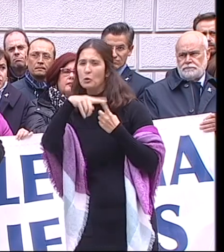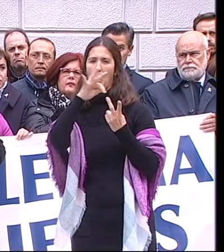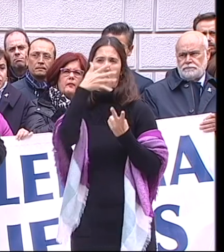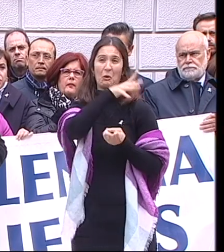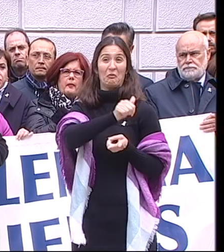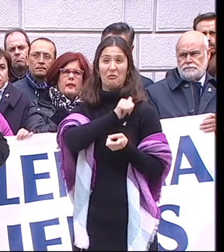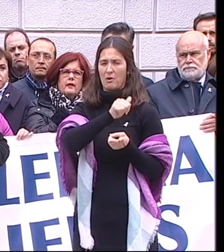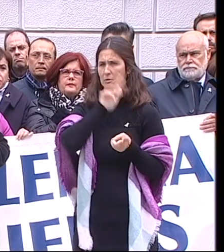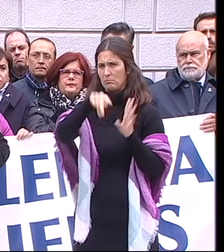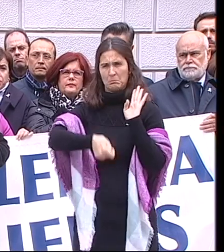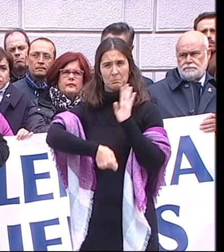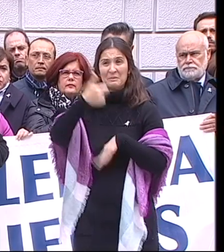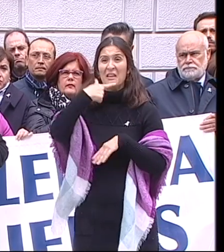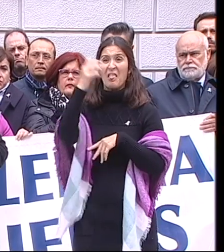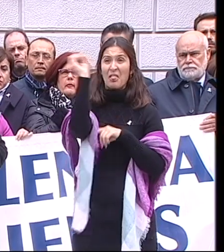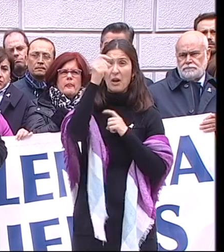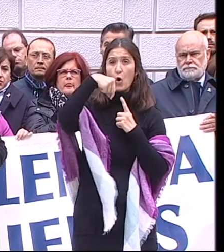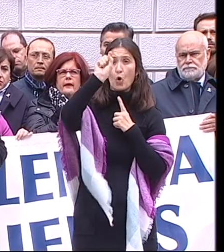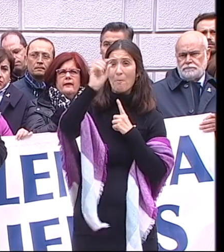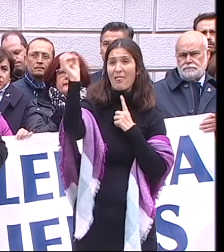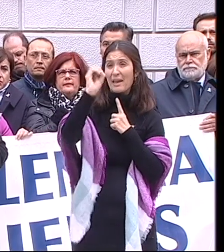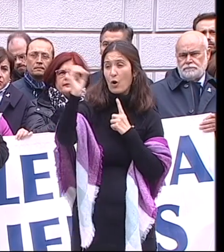denuncia falsa suponen un